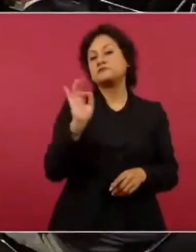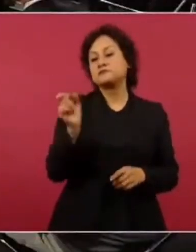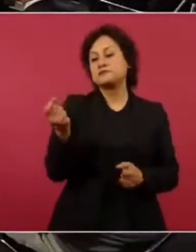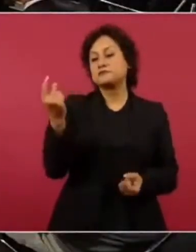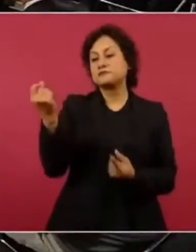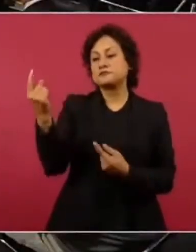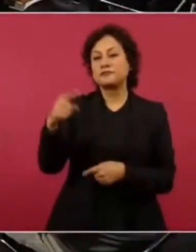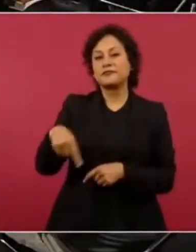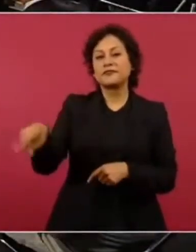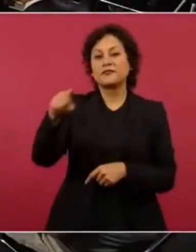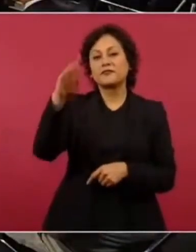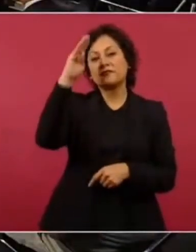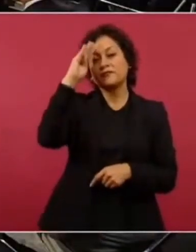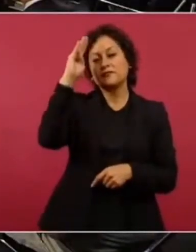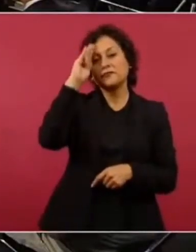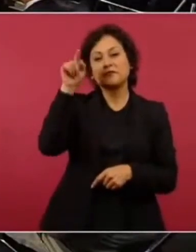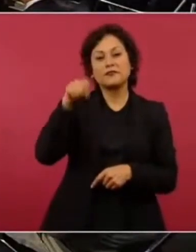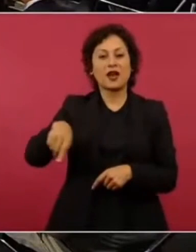si